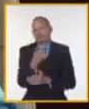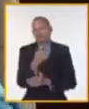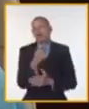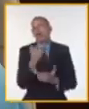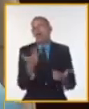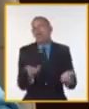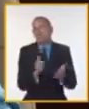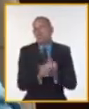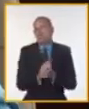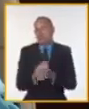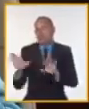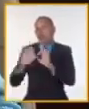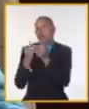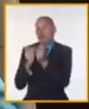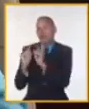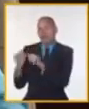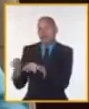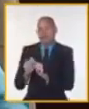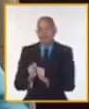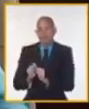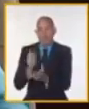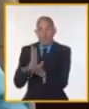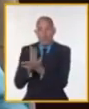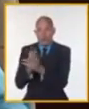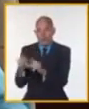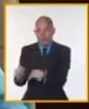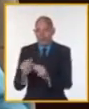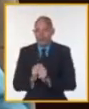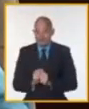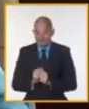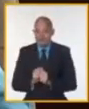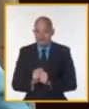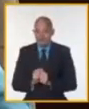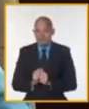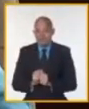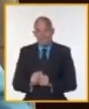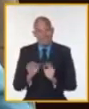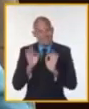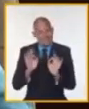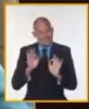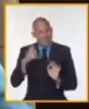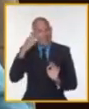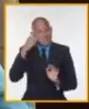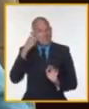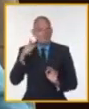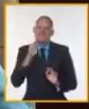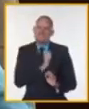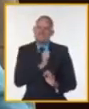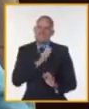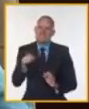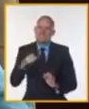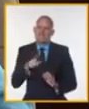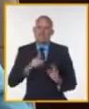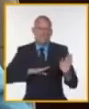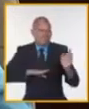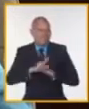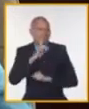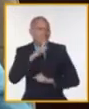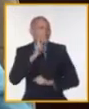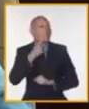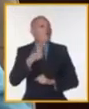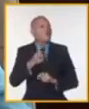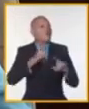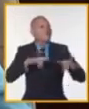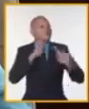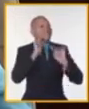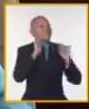en la familia, en la escuela y en todos los lugares. Por eso que la integración y la multidisciplinariedad con la que